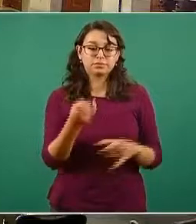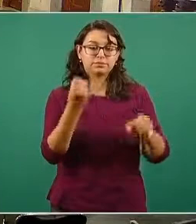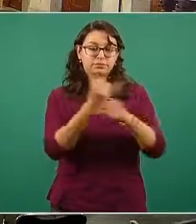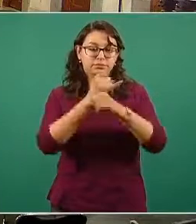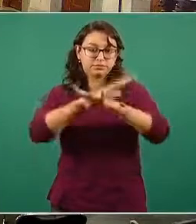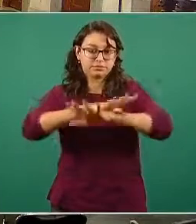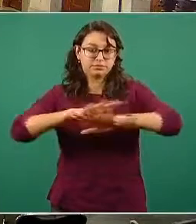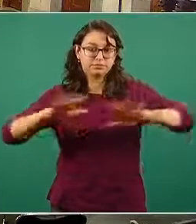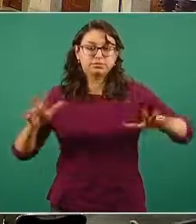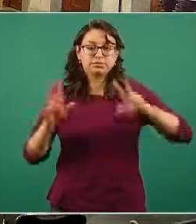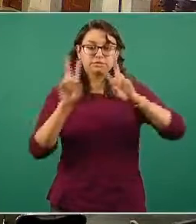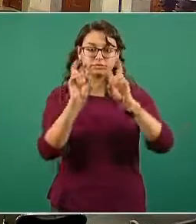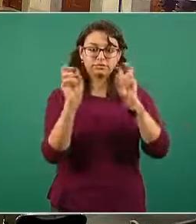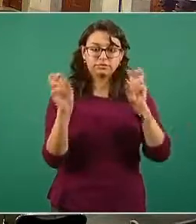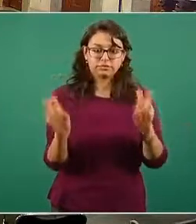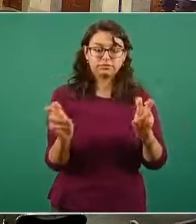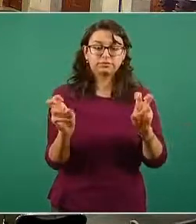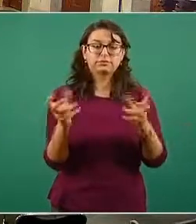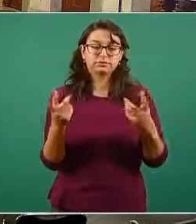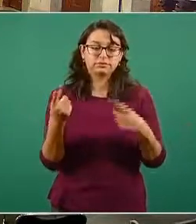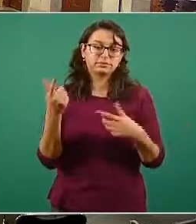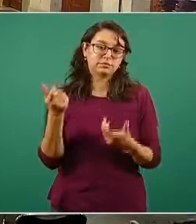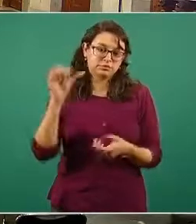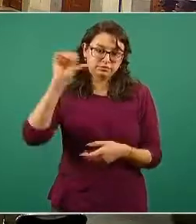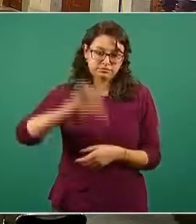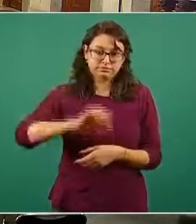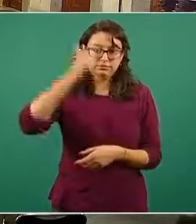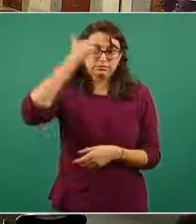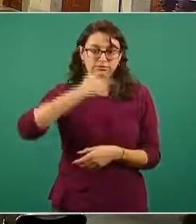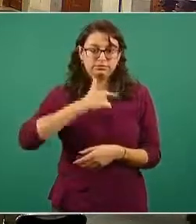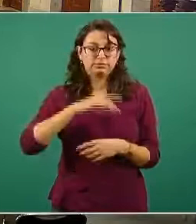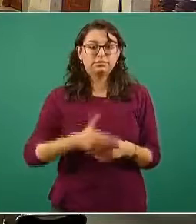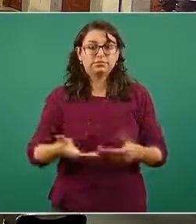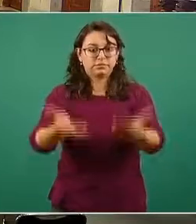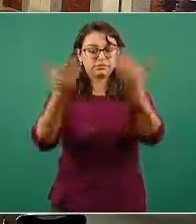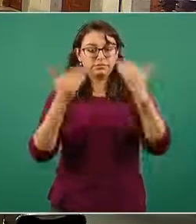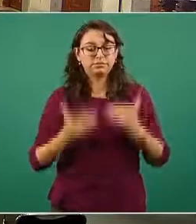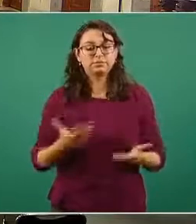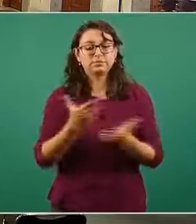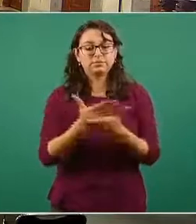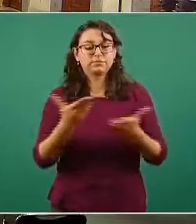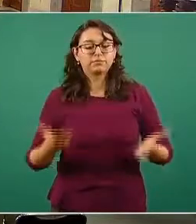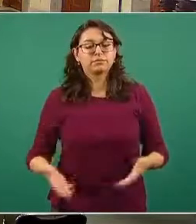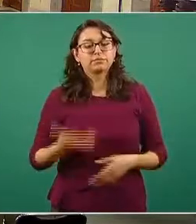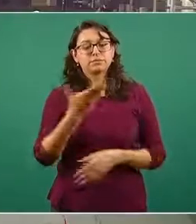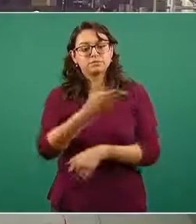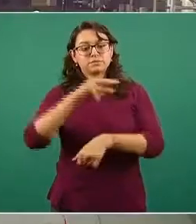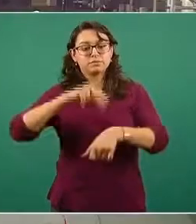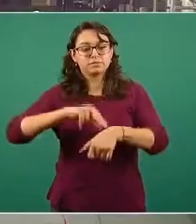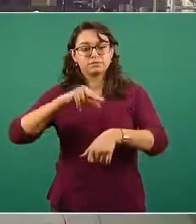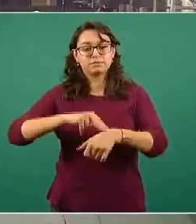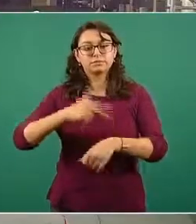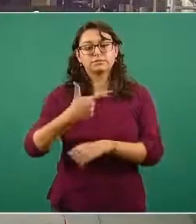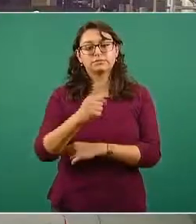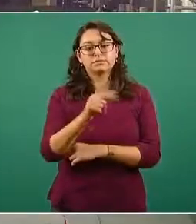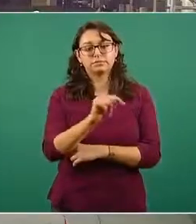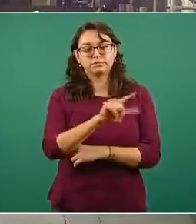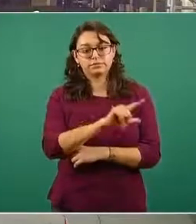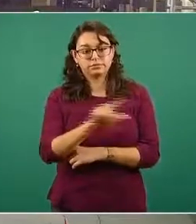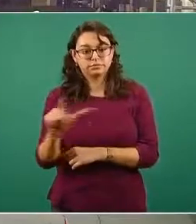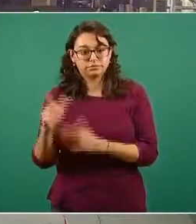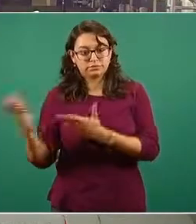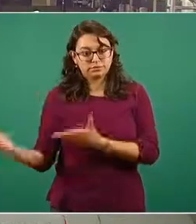las estadísticas para esta noche, y entonces ahora le cedemos el uso de la palabra al doctor